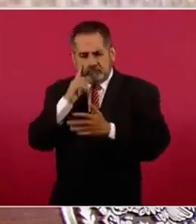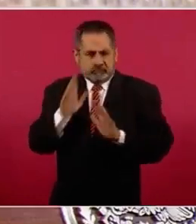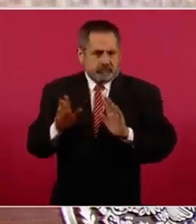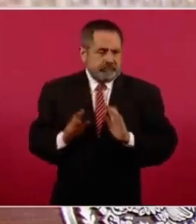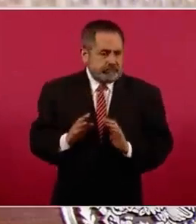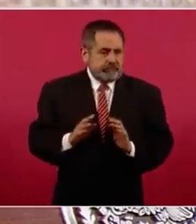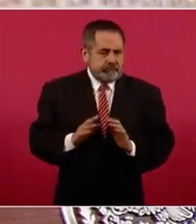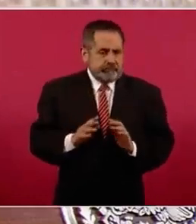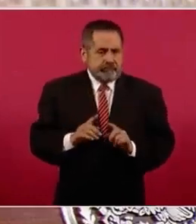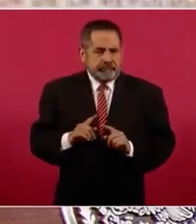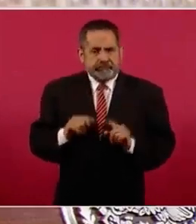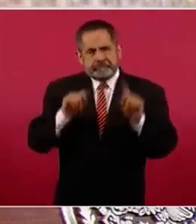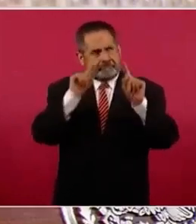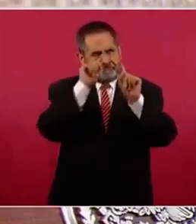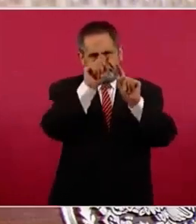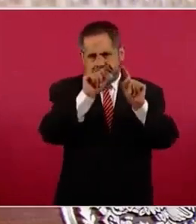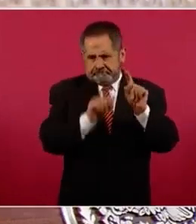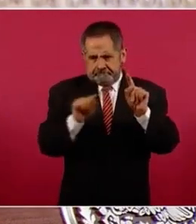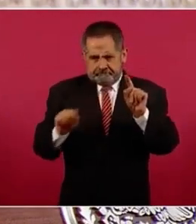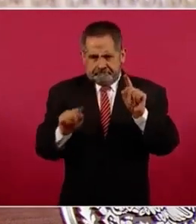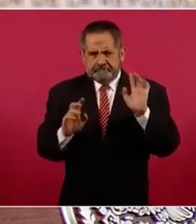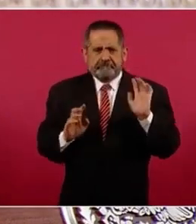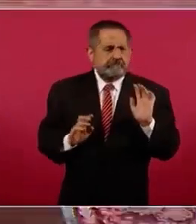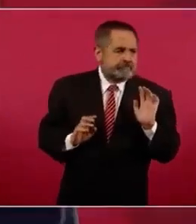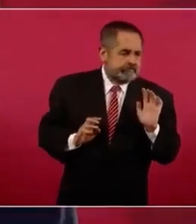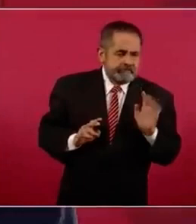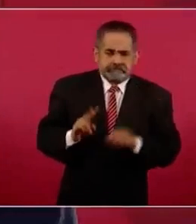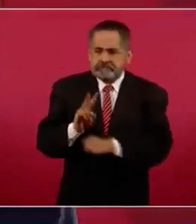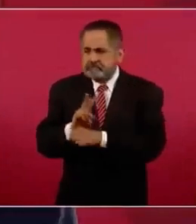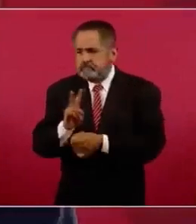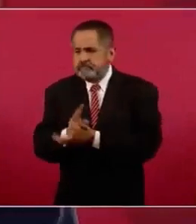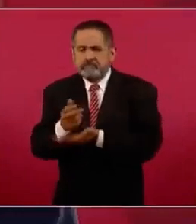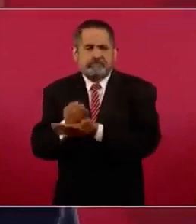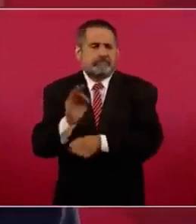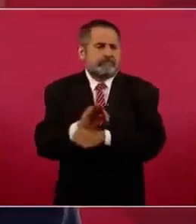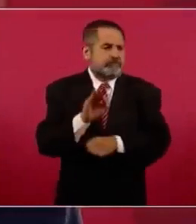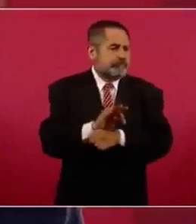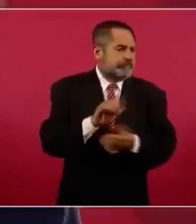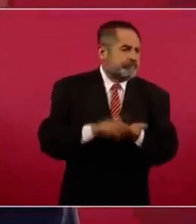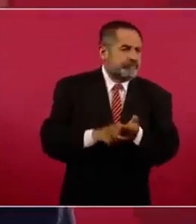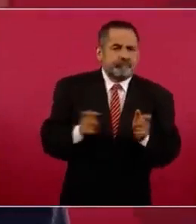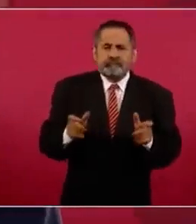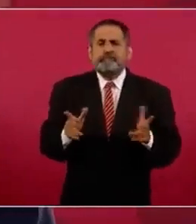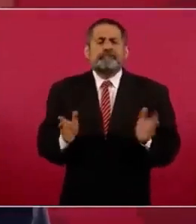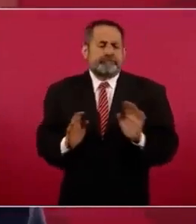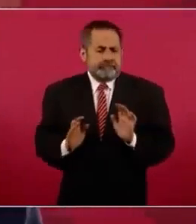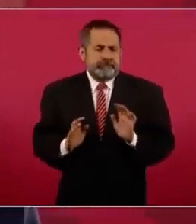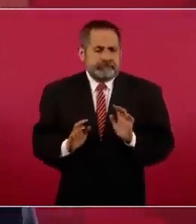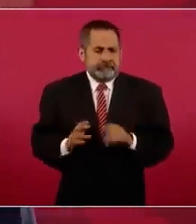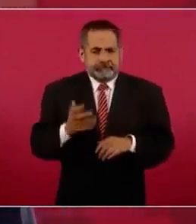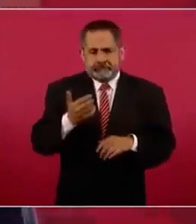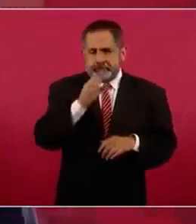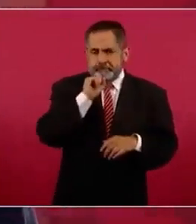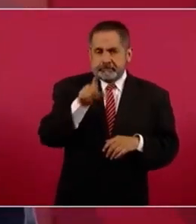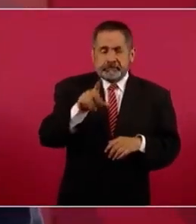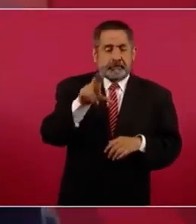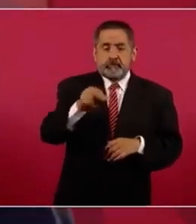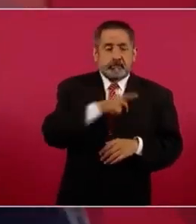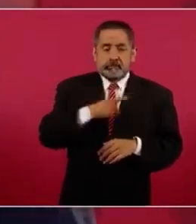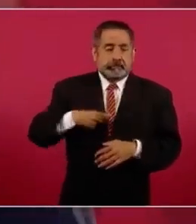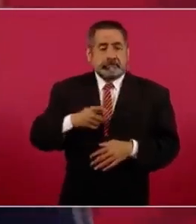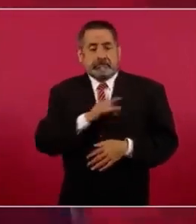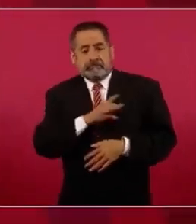en todos lados para darle protección a los ciudadanos y no tener miedo,